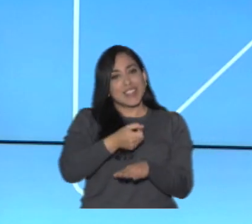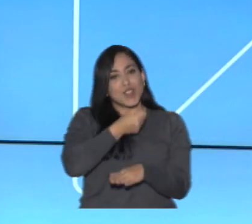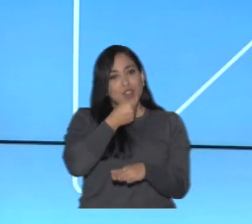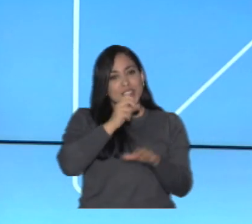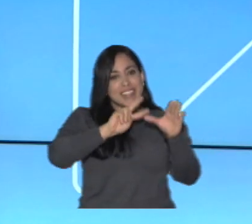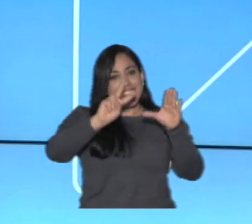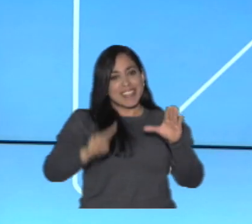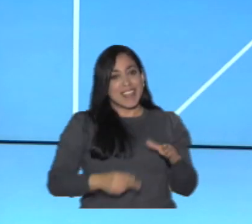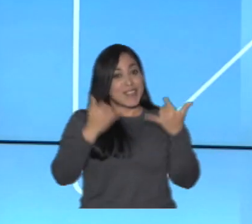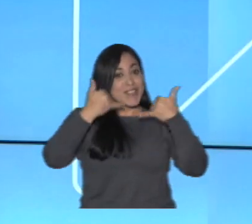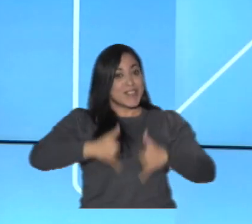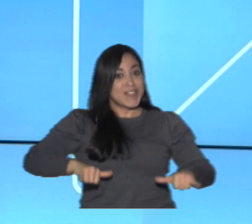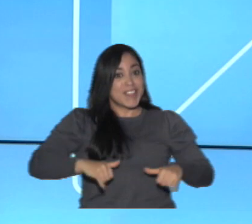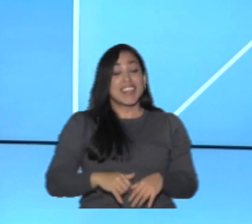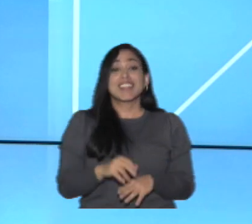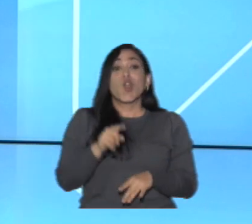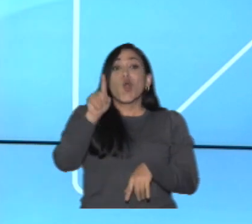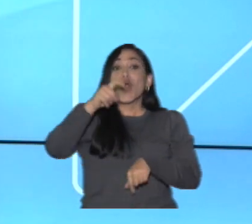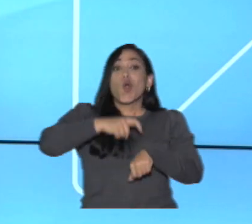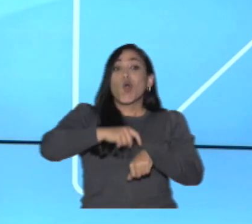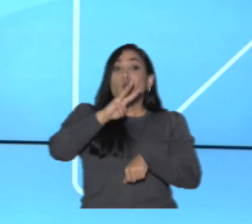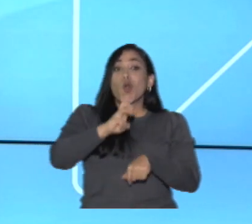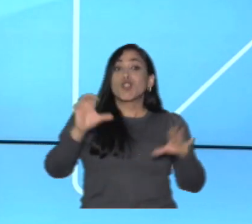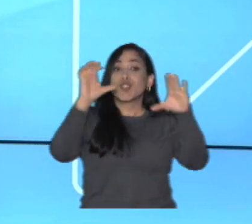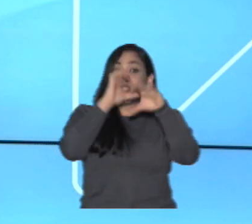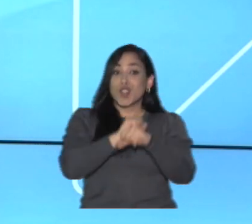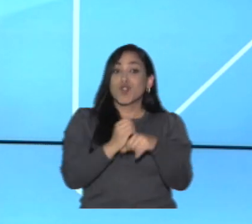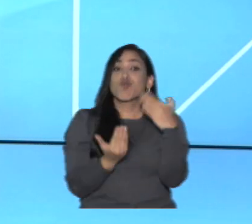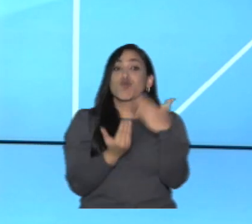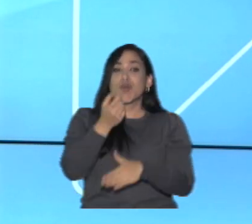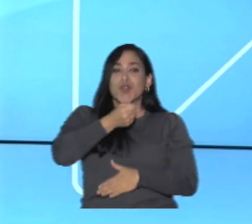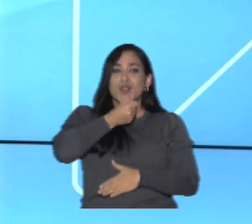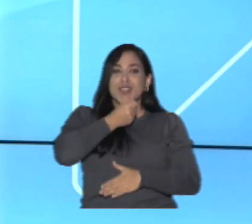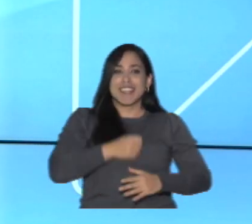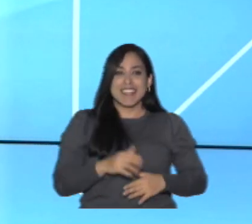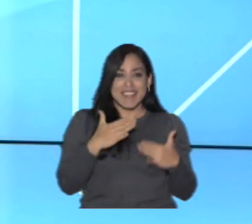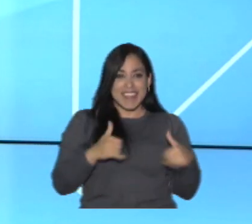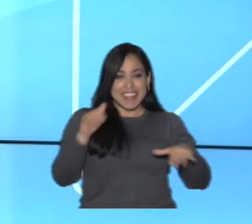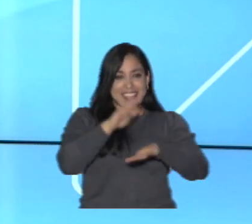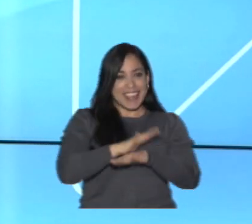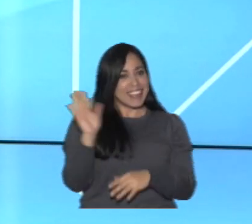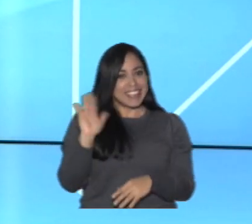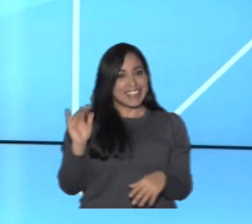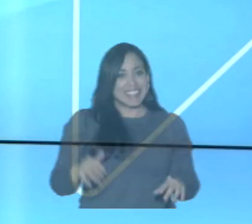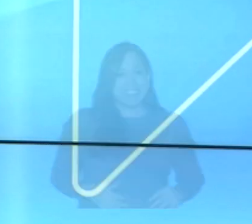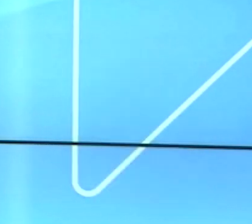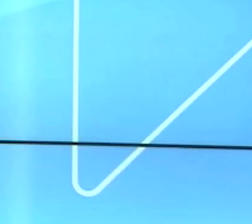Noticentro 1 CMI. Espere a las 8 de la noche una nueva emisión. Feliz tarde.